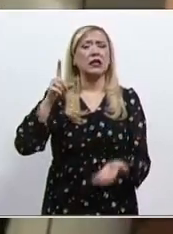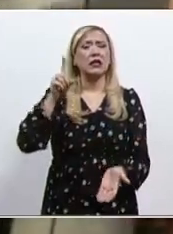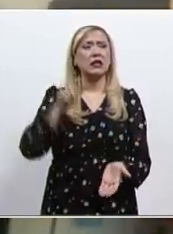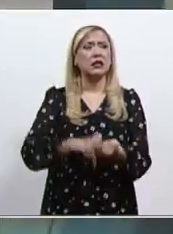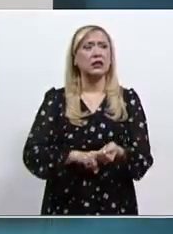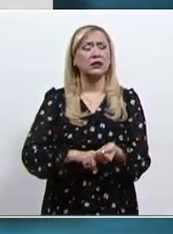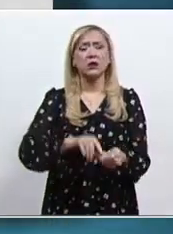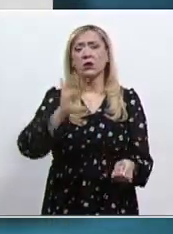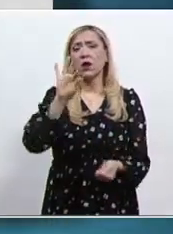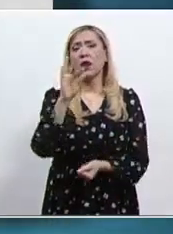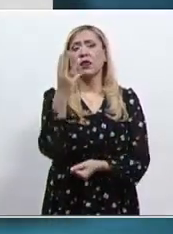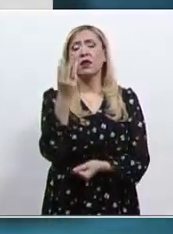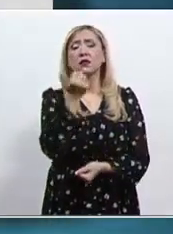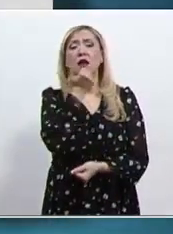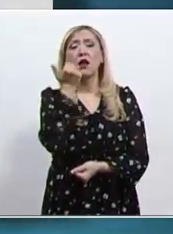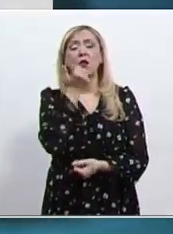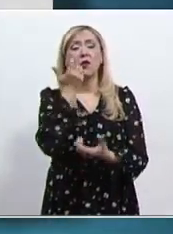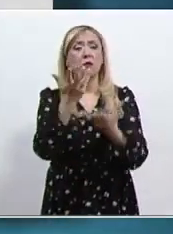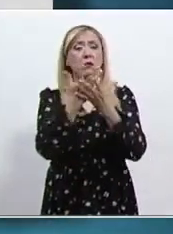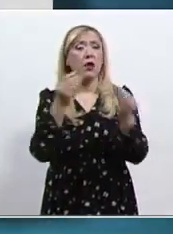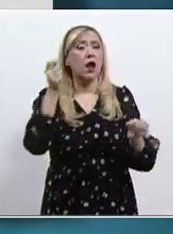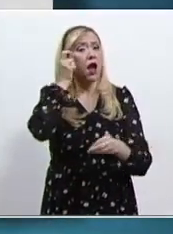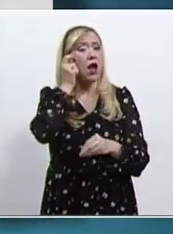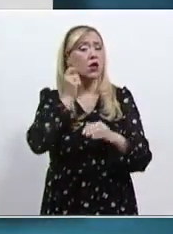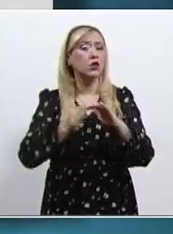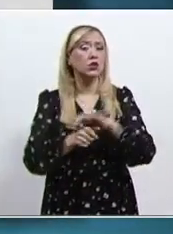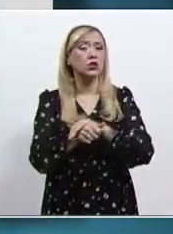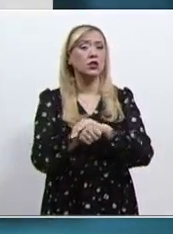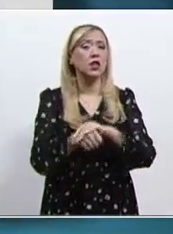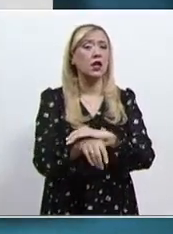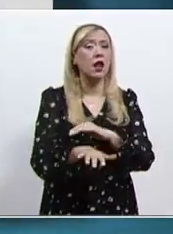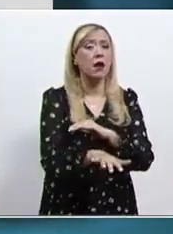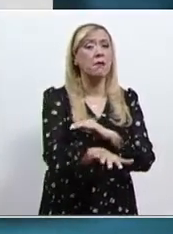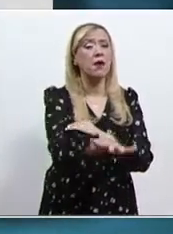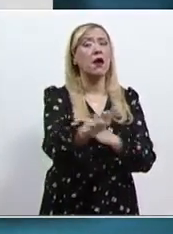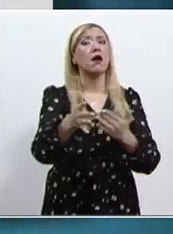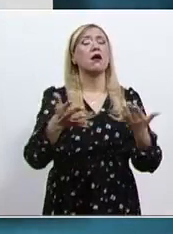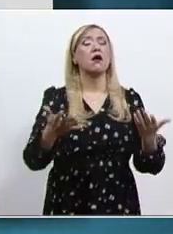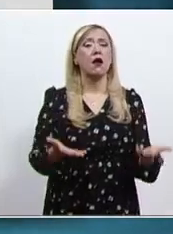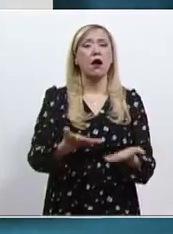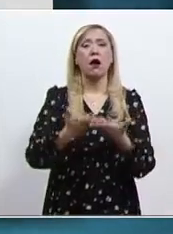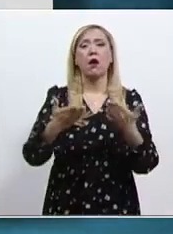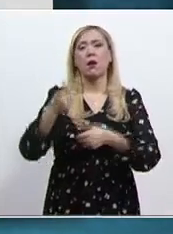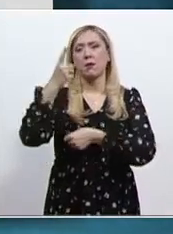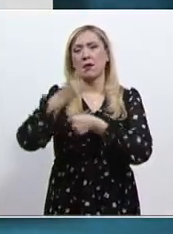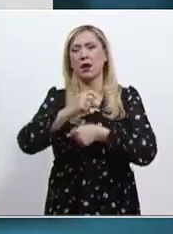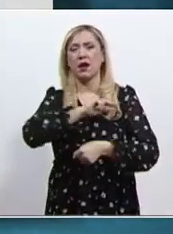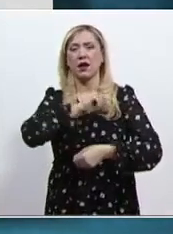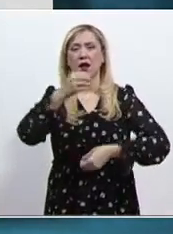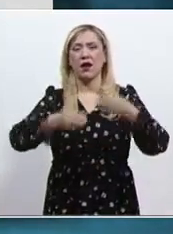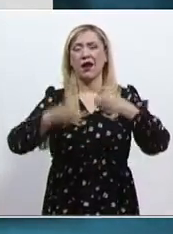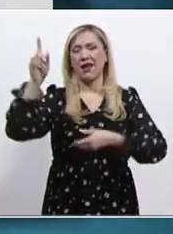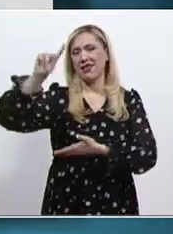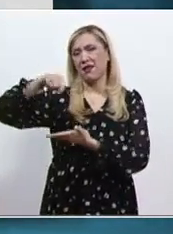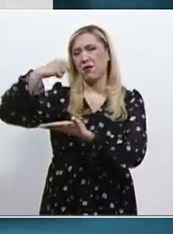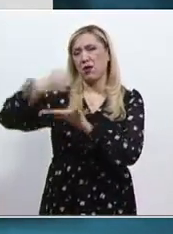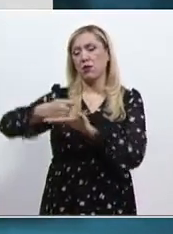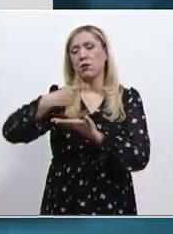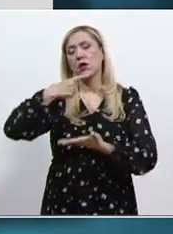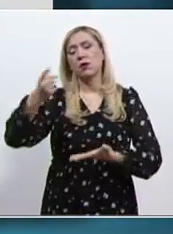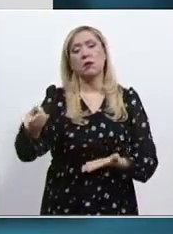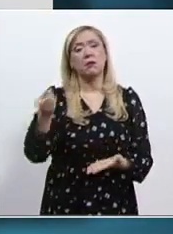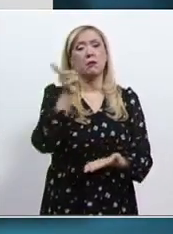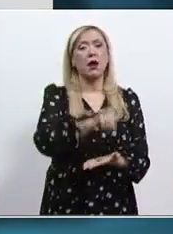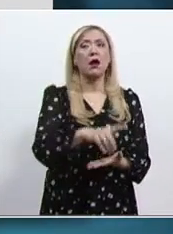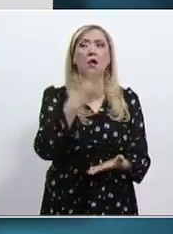de 43 estudiantes de la normal de Ayotzinapa sobre este asunto el primer tribunal colegiado con residencia en Tamaulipas ordenó